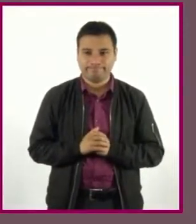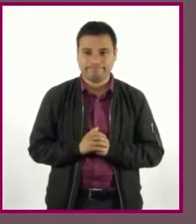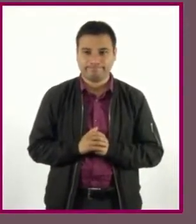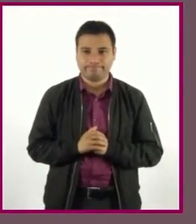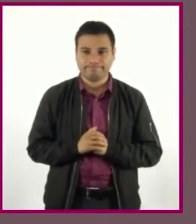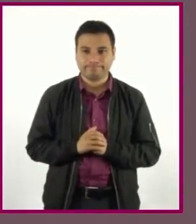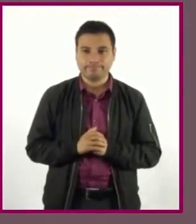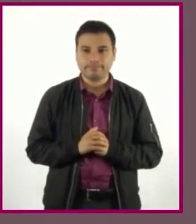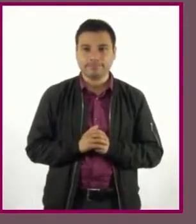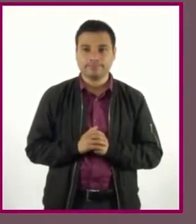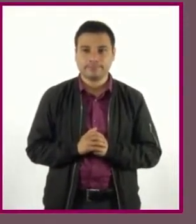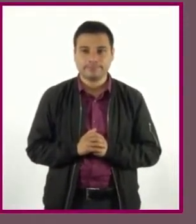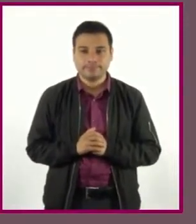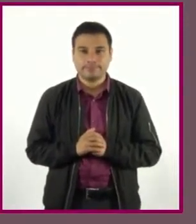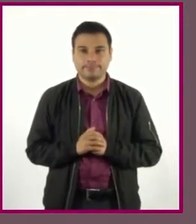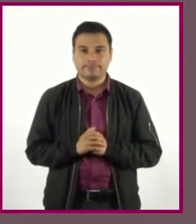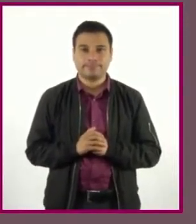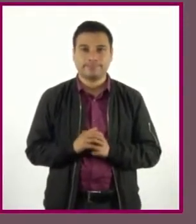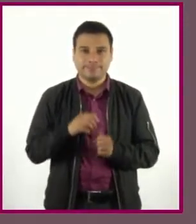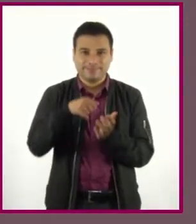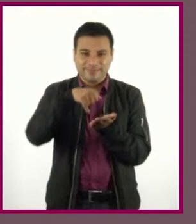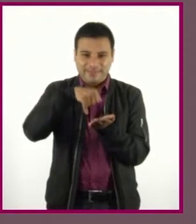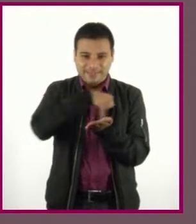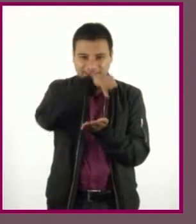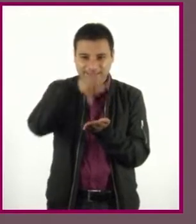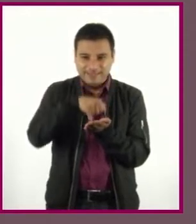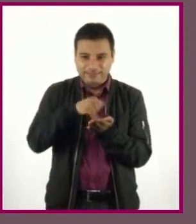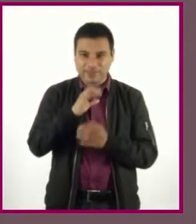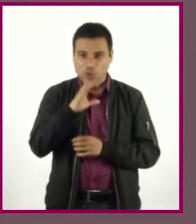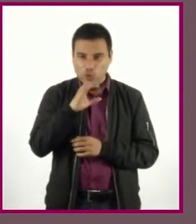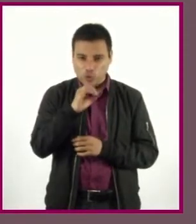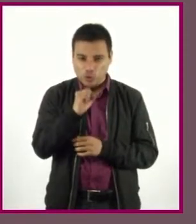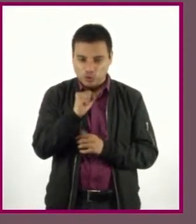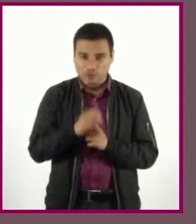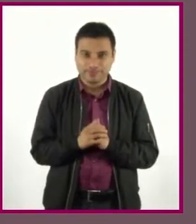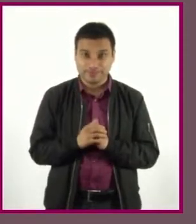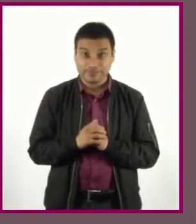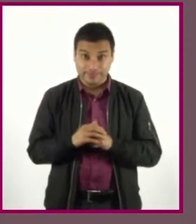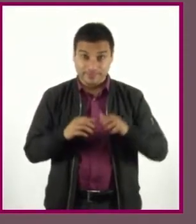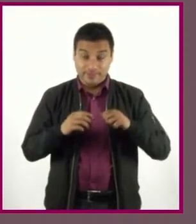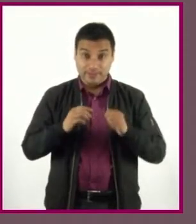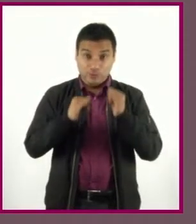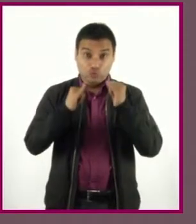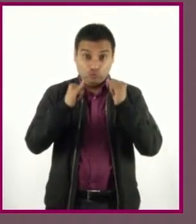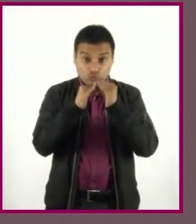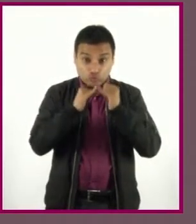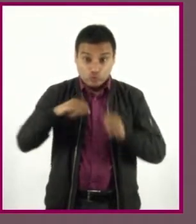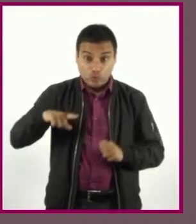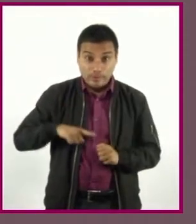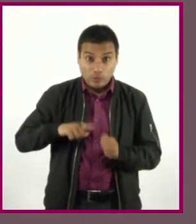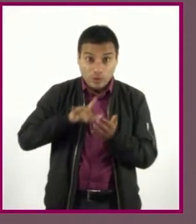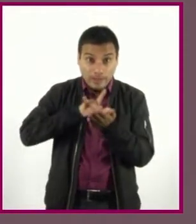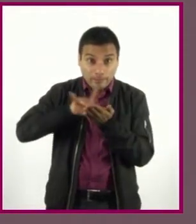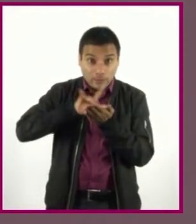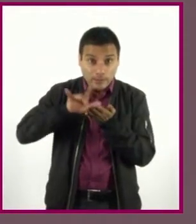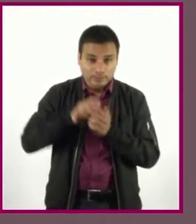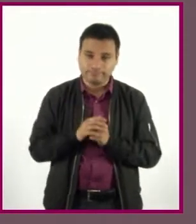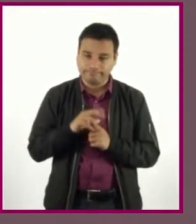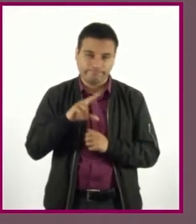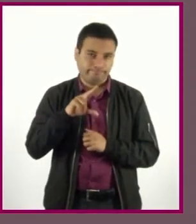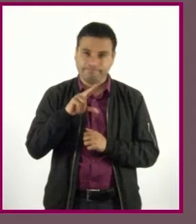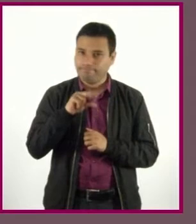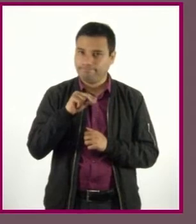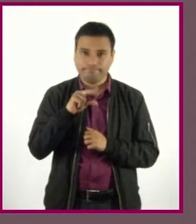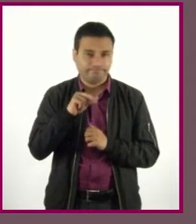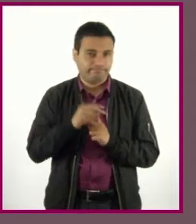En Kos, como en casi toda Grecia, no existe una ayuda institucionalizada para los inmigrantes. De